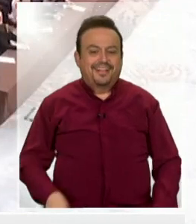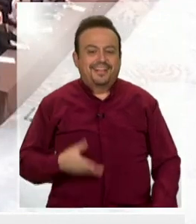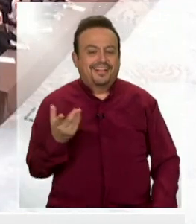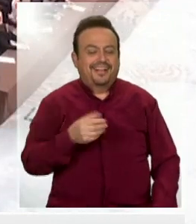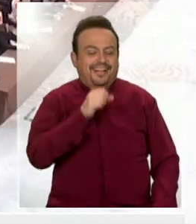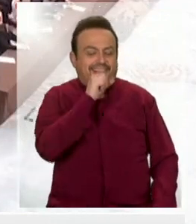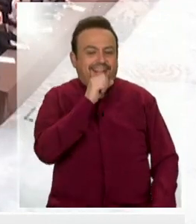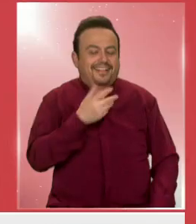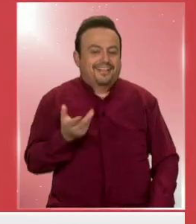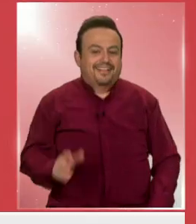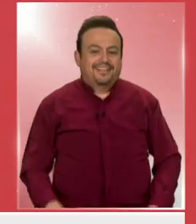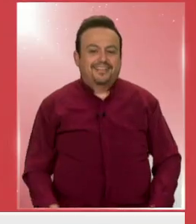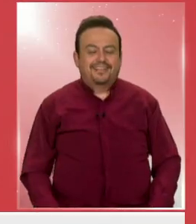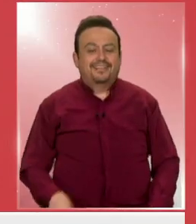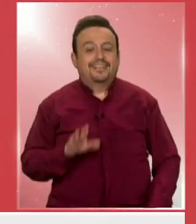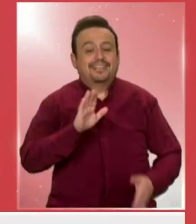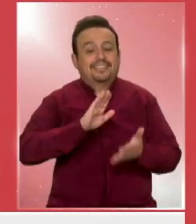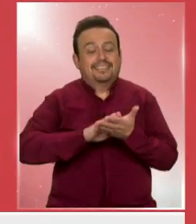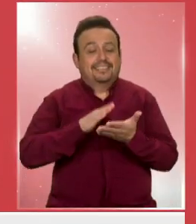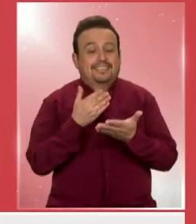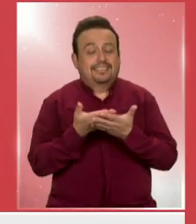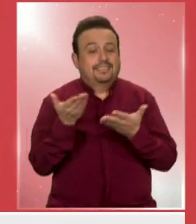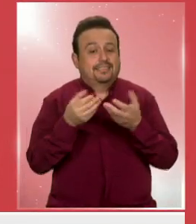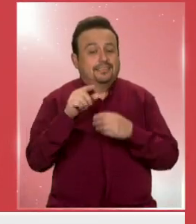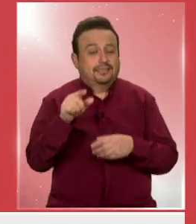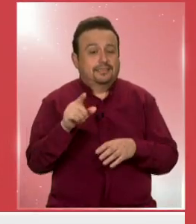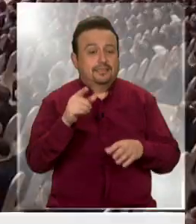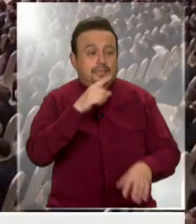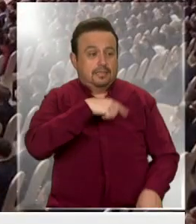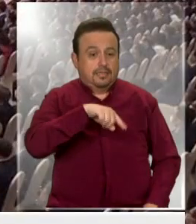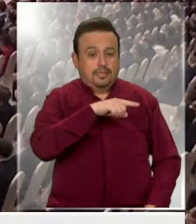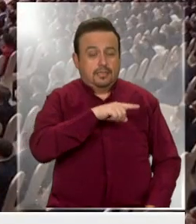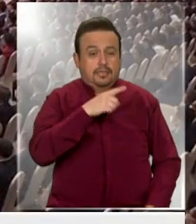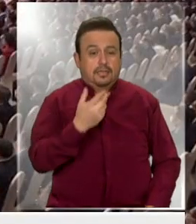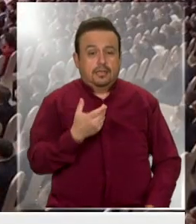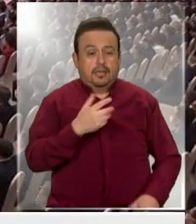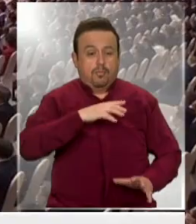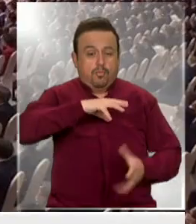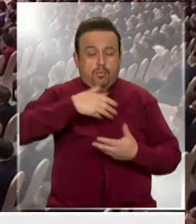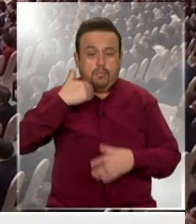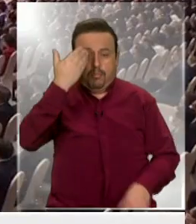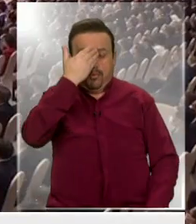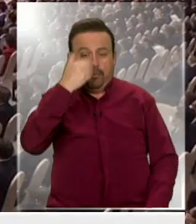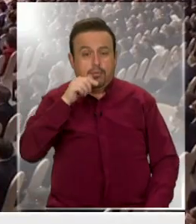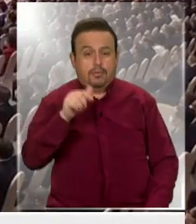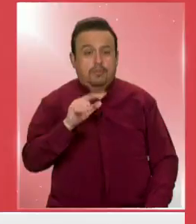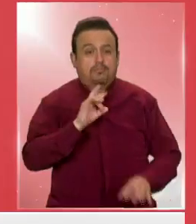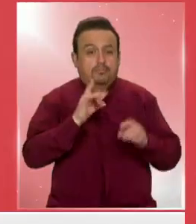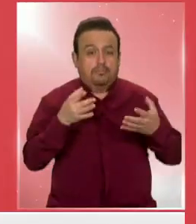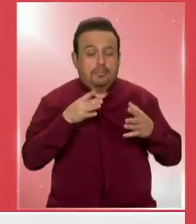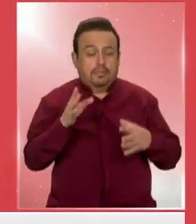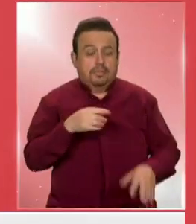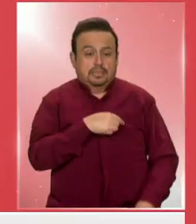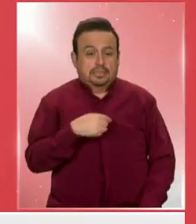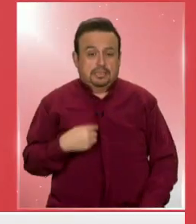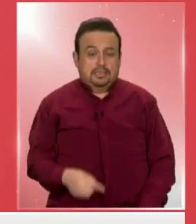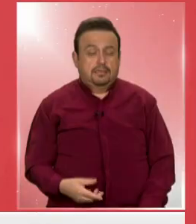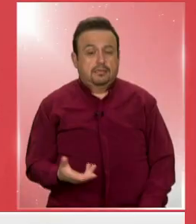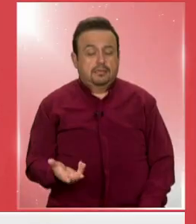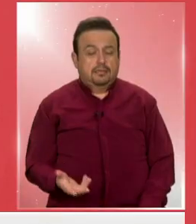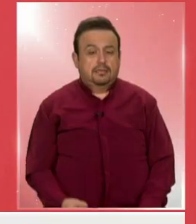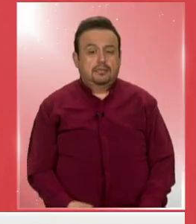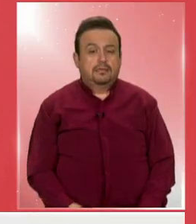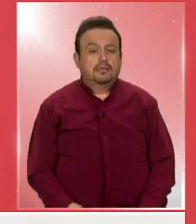pero la salud de lo que le pasa a él preocupa a nivel mundial evidentemente por la influencia que tiene china y